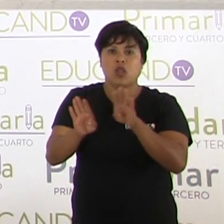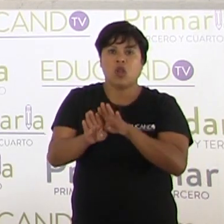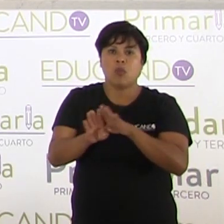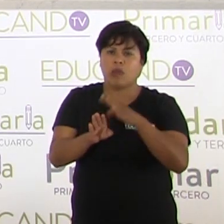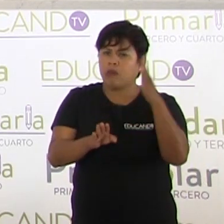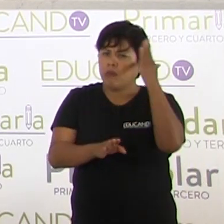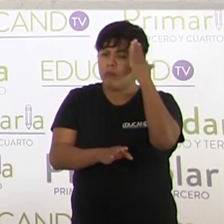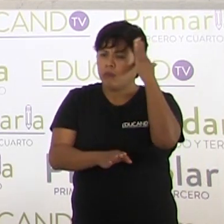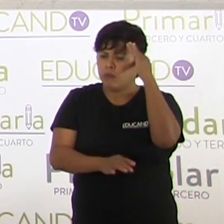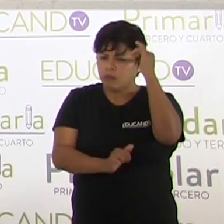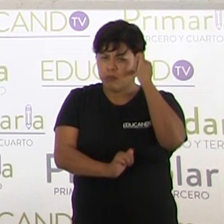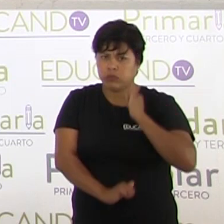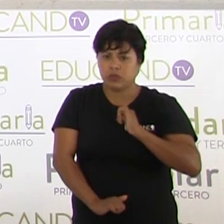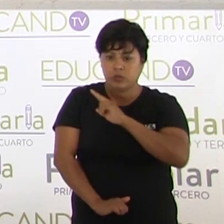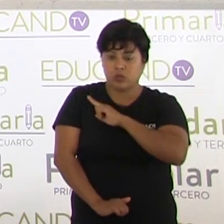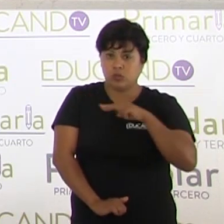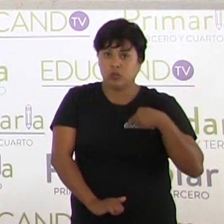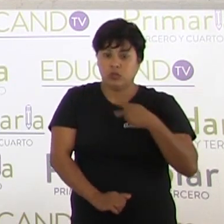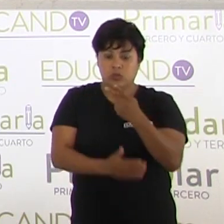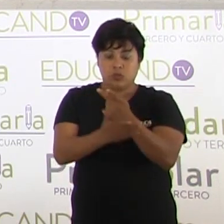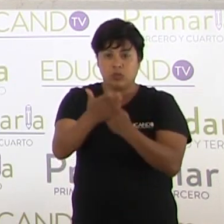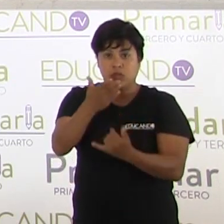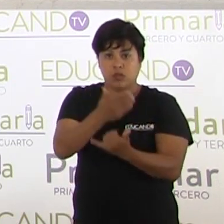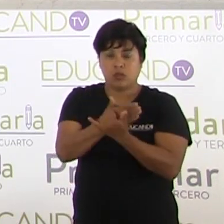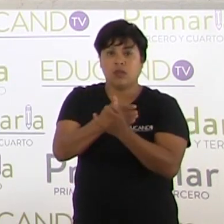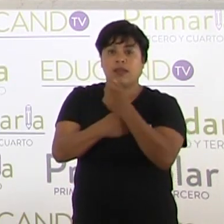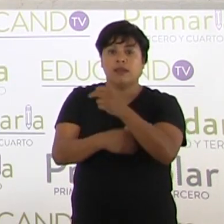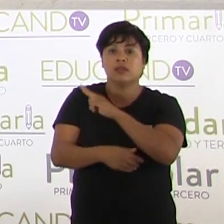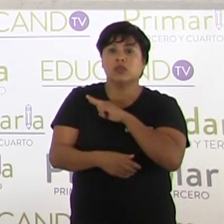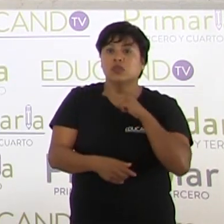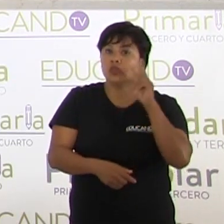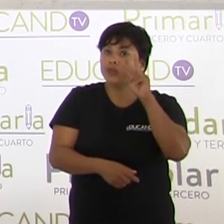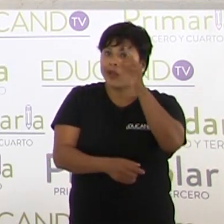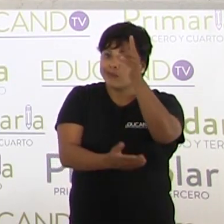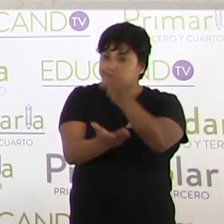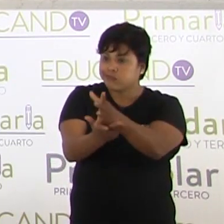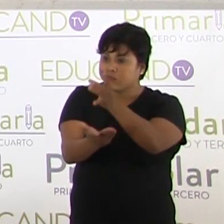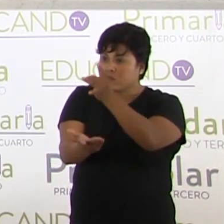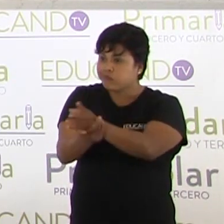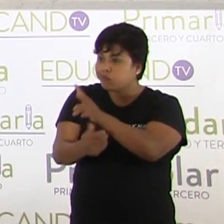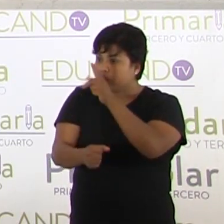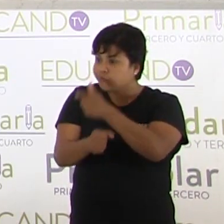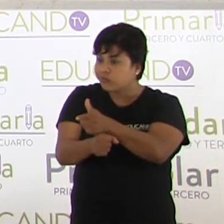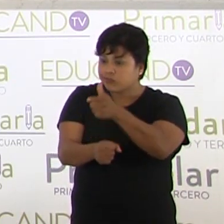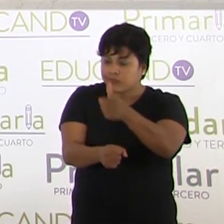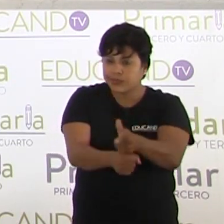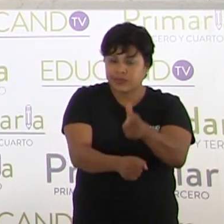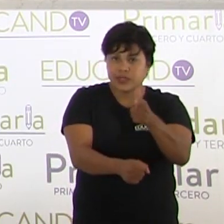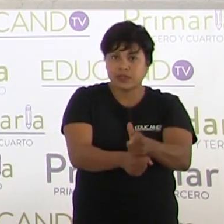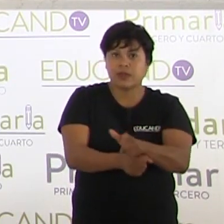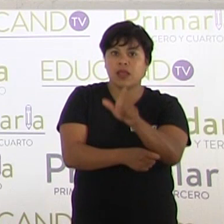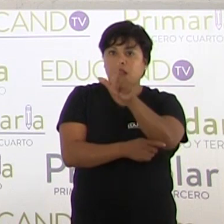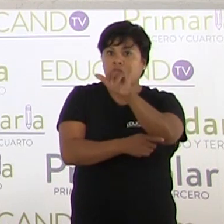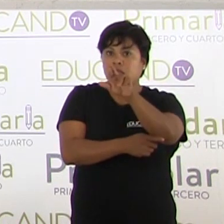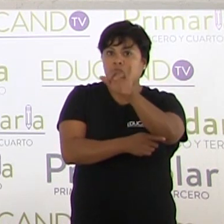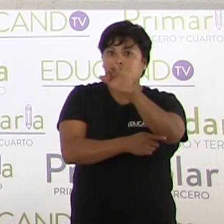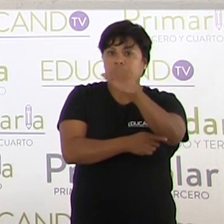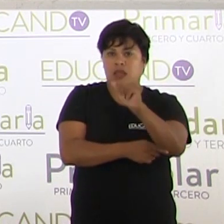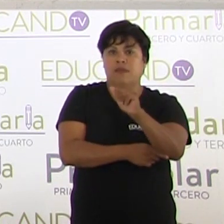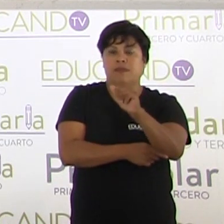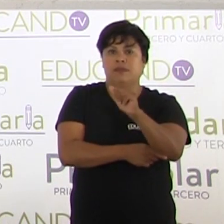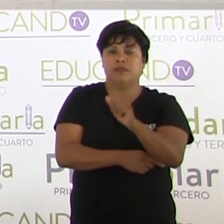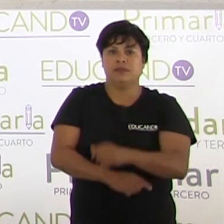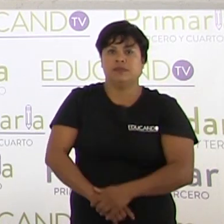vertebral de nuestro proyecto, pues es identificar la lírica